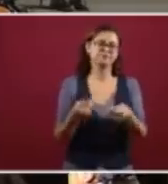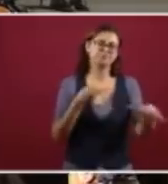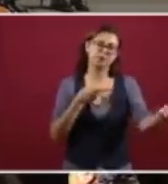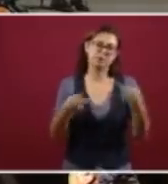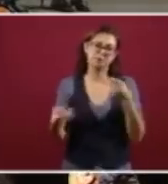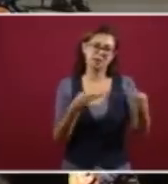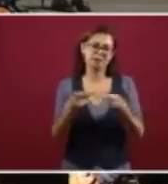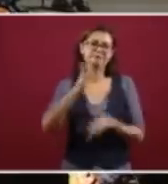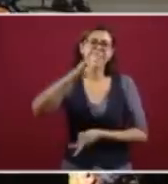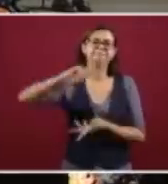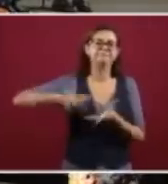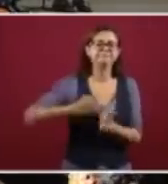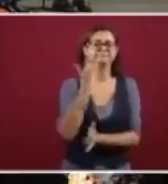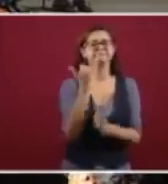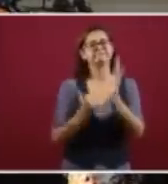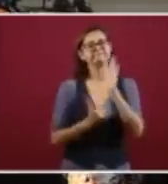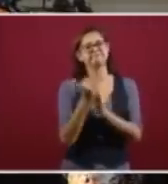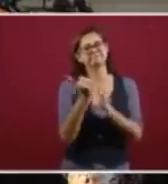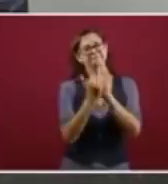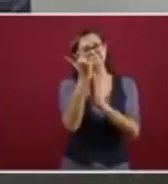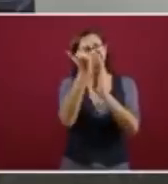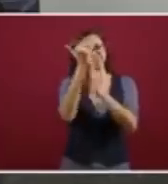de reconstrucción,